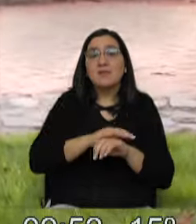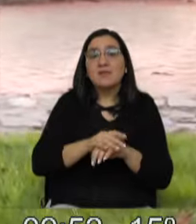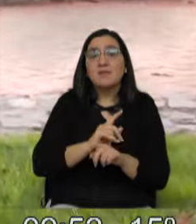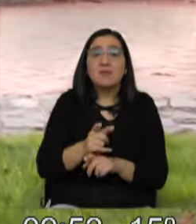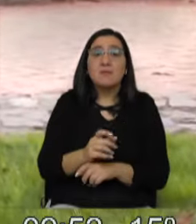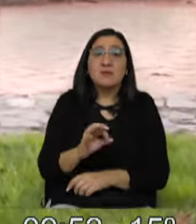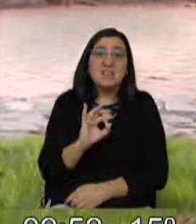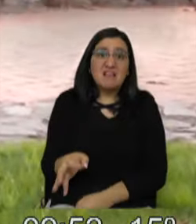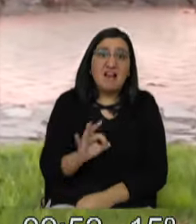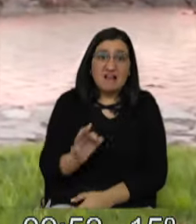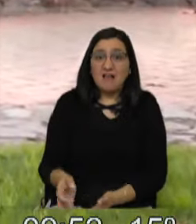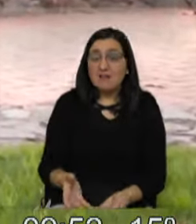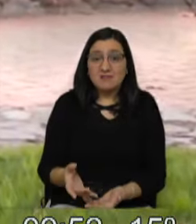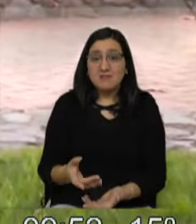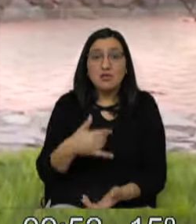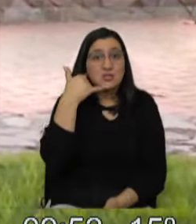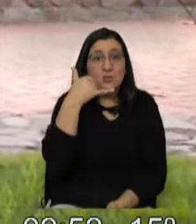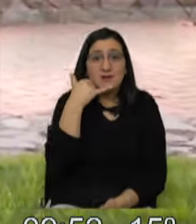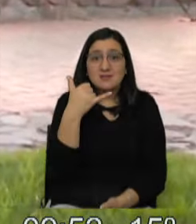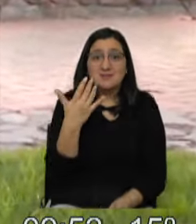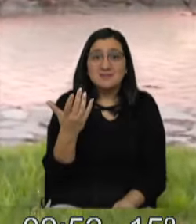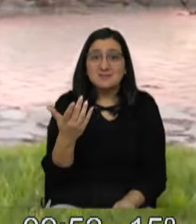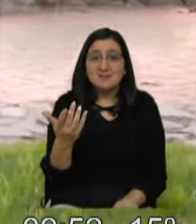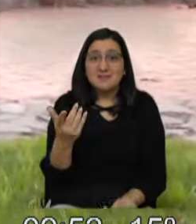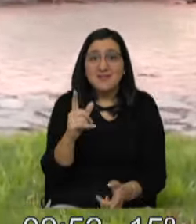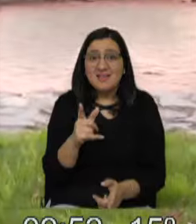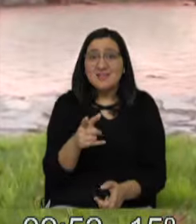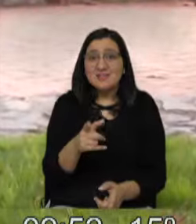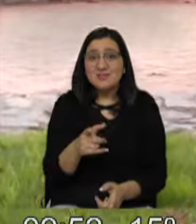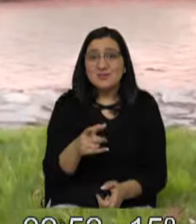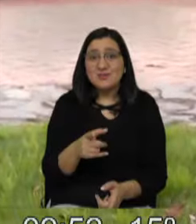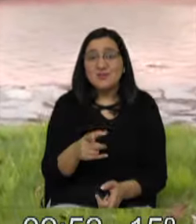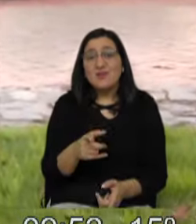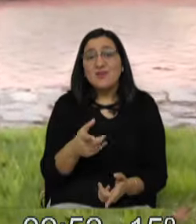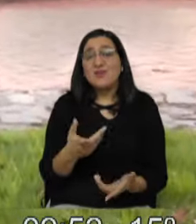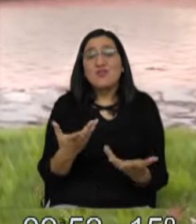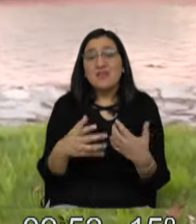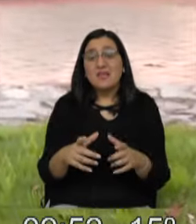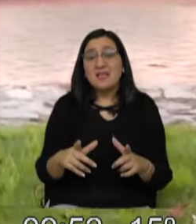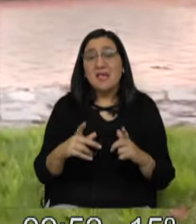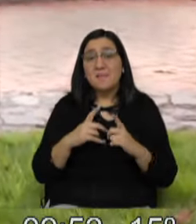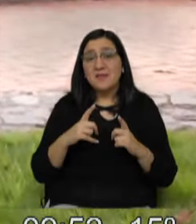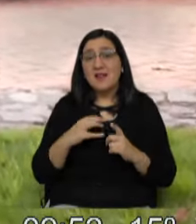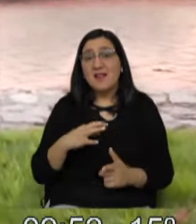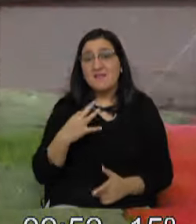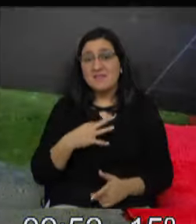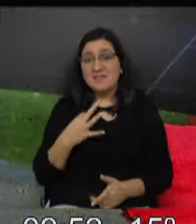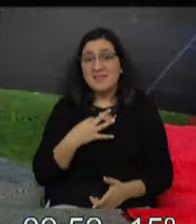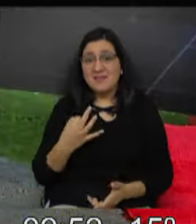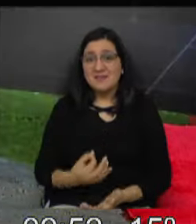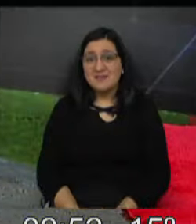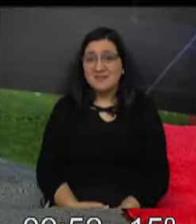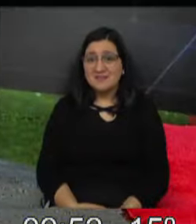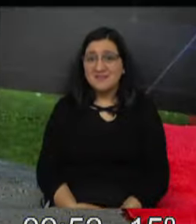laxantes, los celulares, son distintas cuestiones que intentan evitar las esperas en la vida, ¿no? Que son cosas que